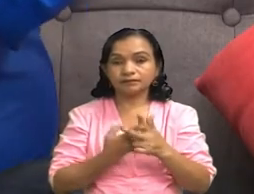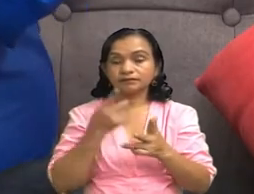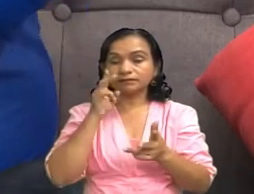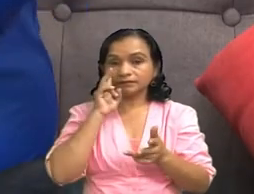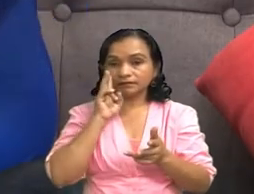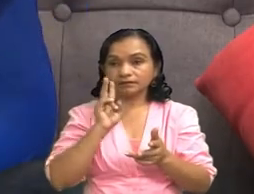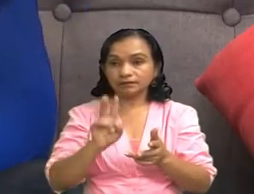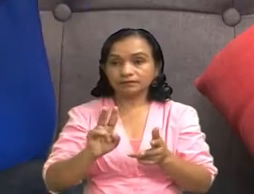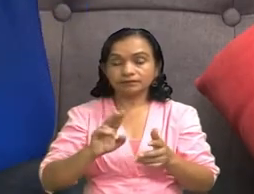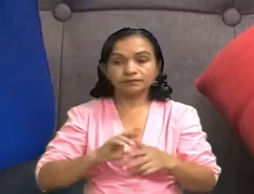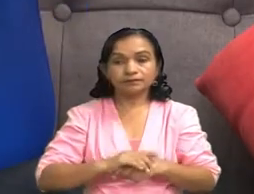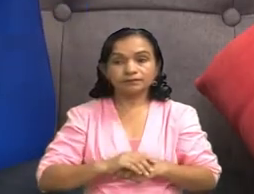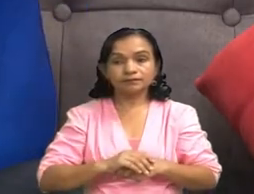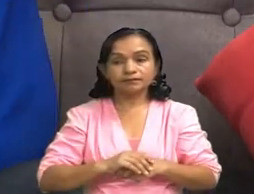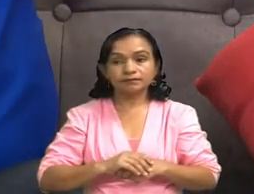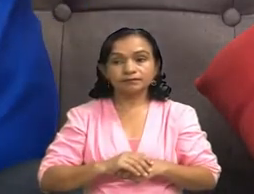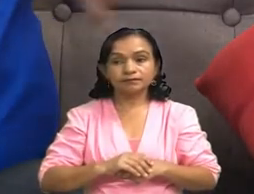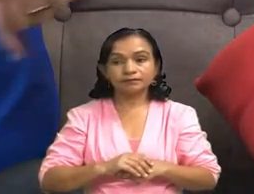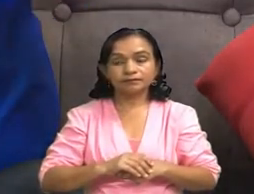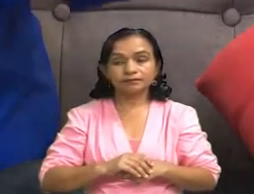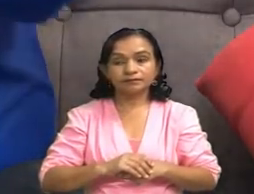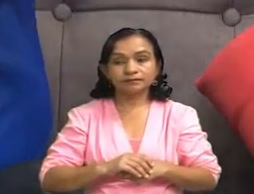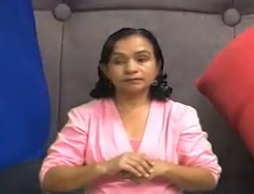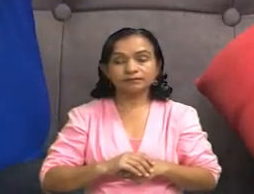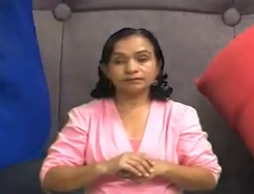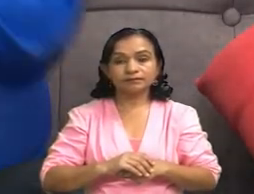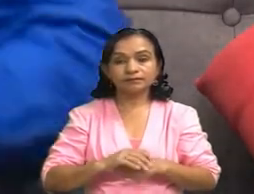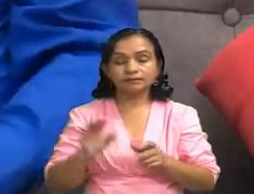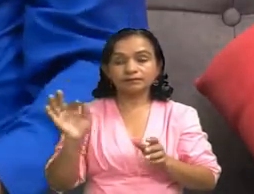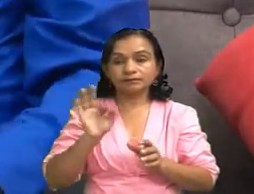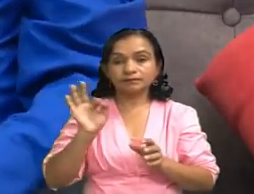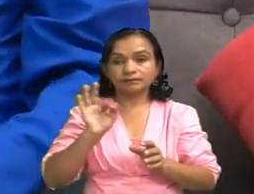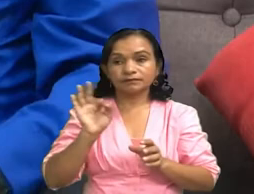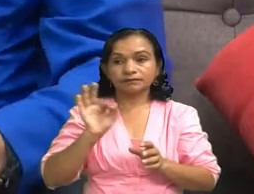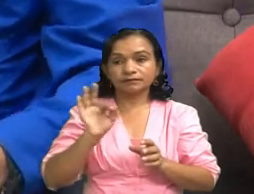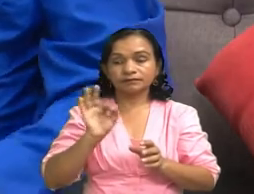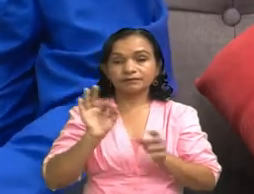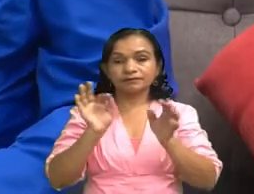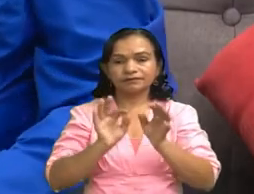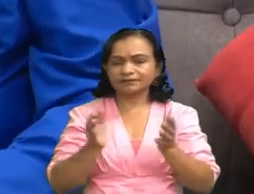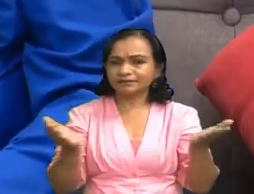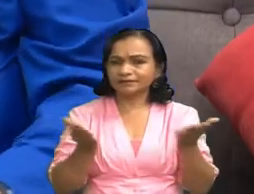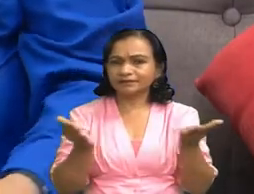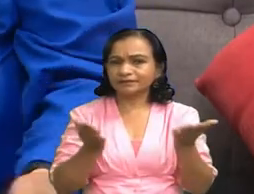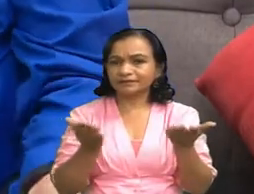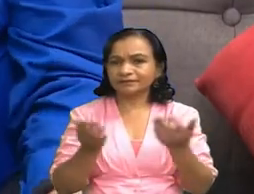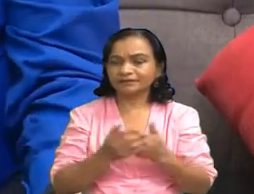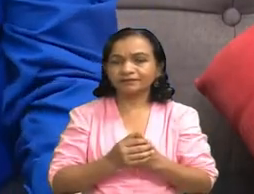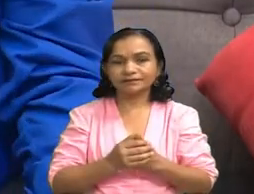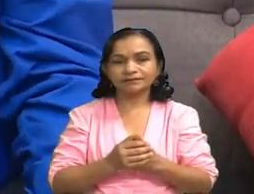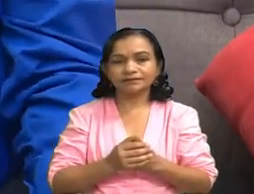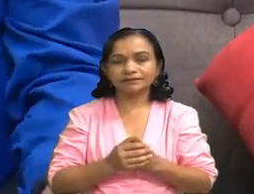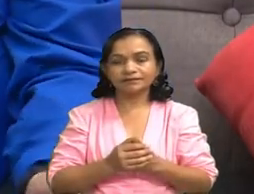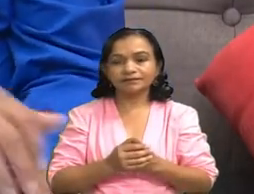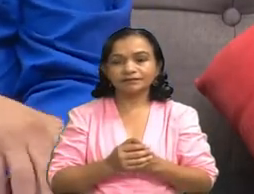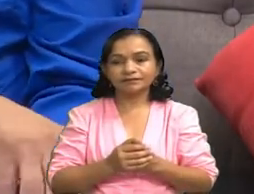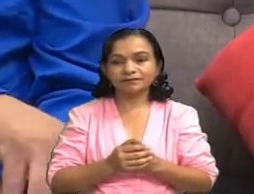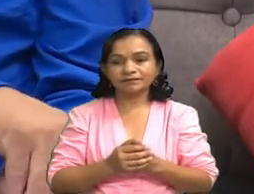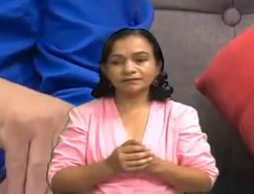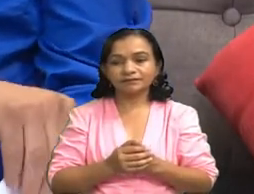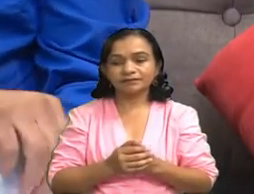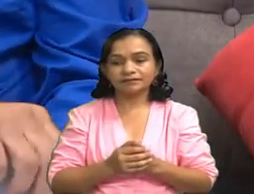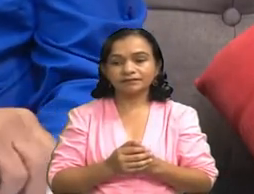cuenta de que es un sistema muy interesante, ¿verdad?